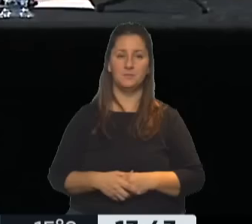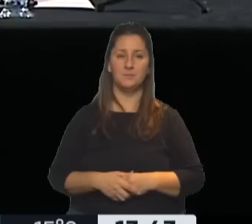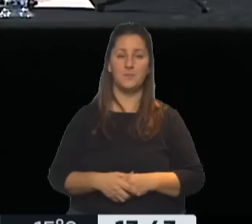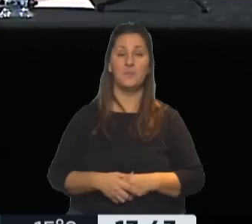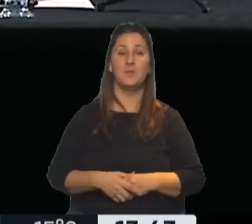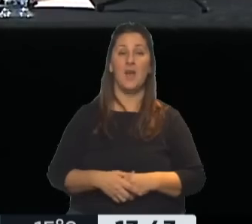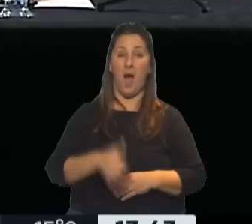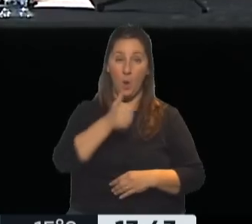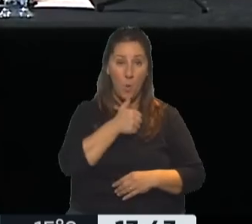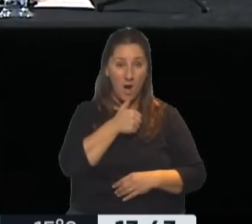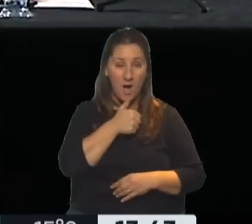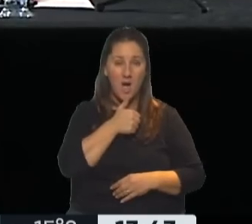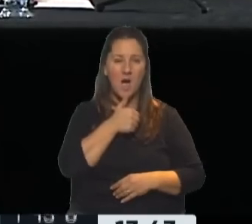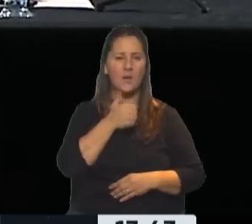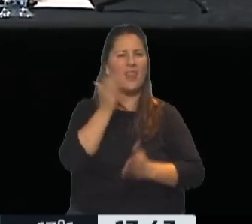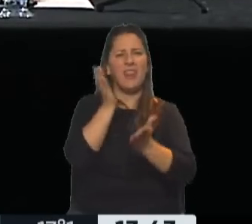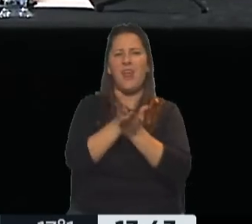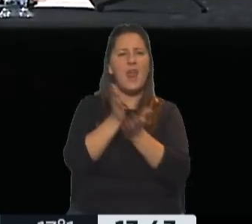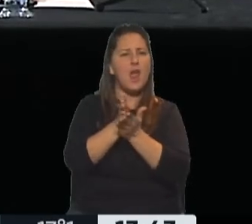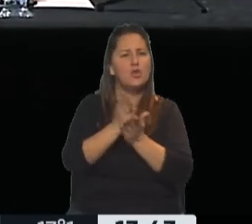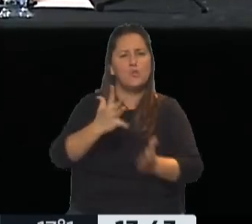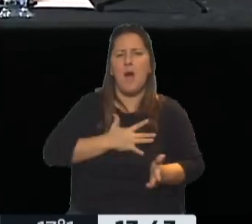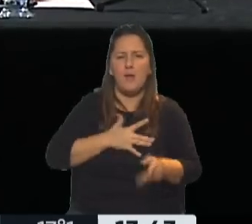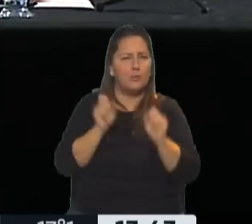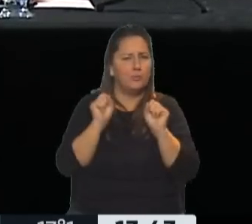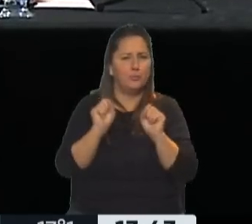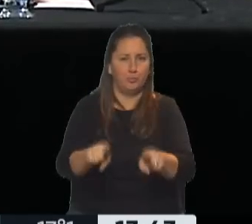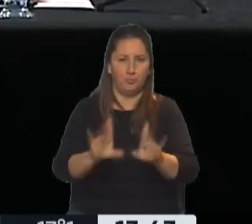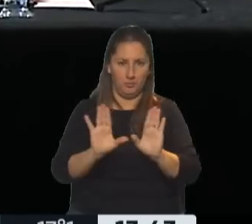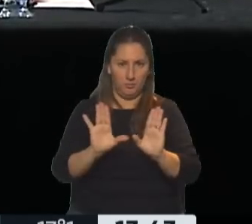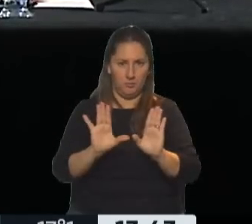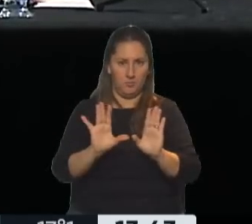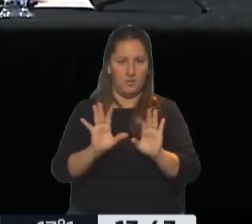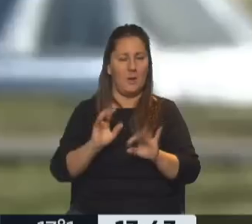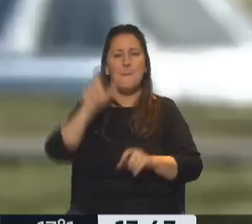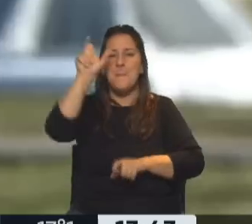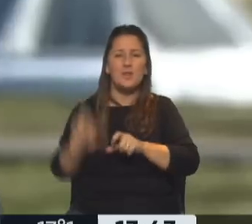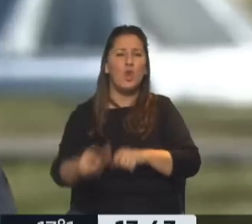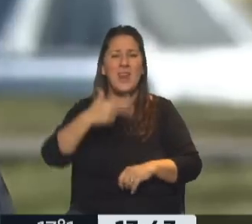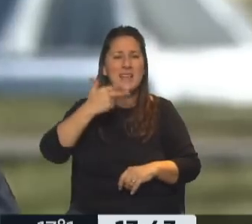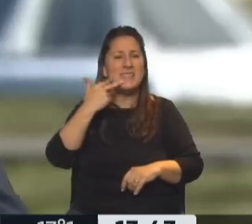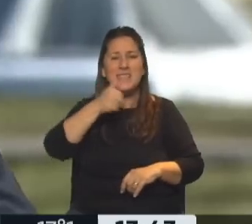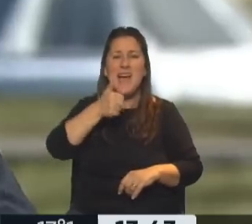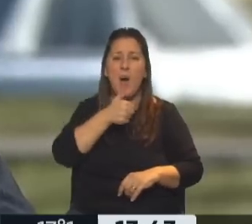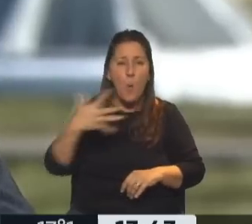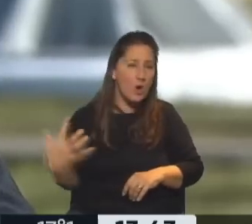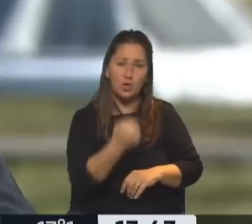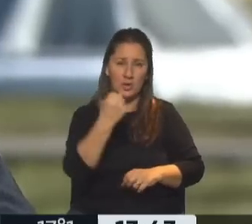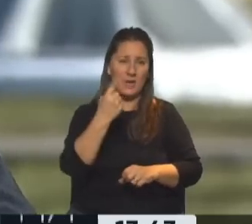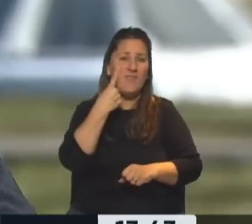el agua es un derecho humano. Nadie puede vivir sin poder tener acceso al agua.